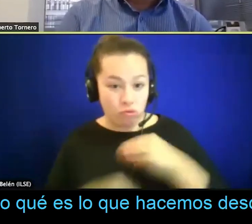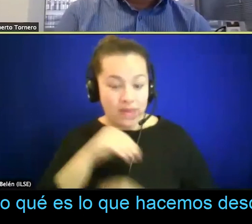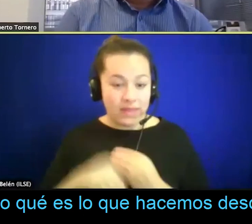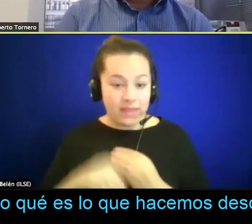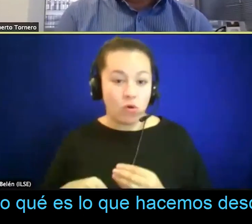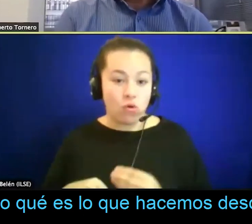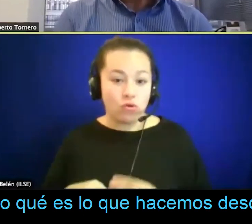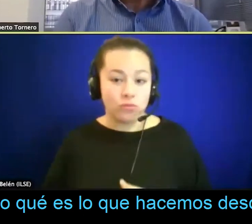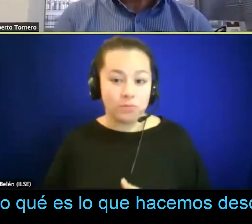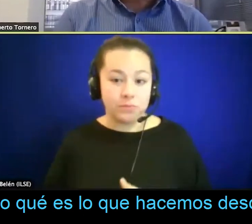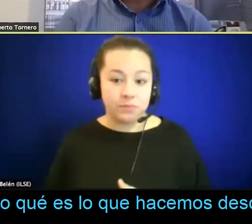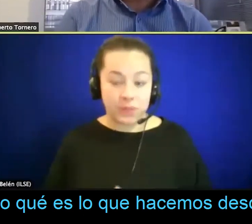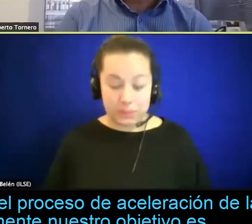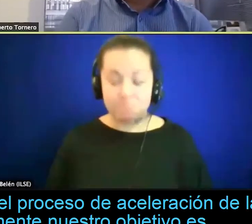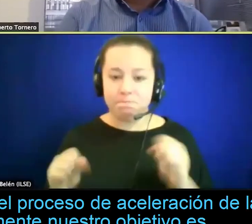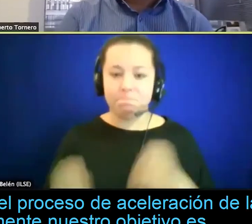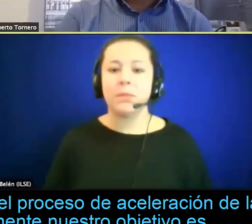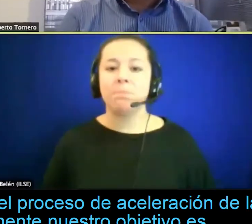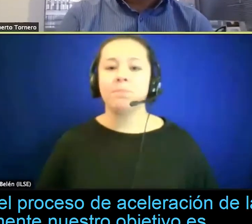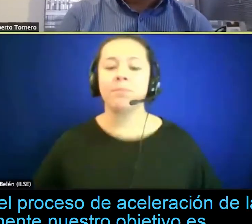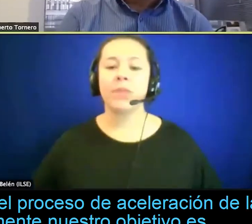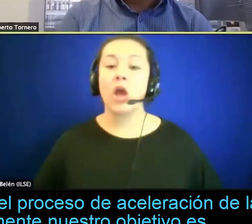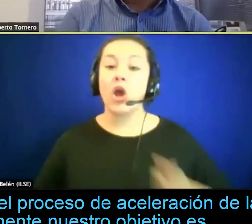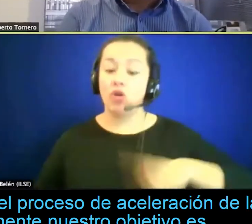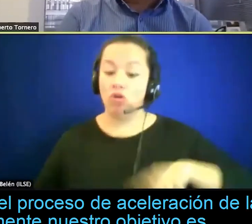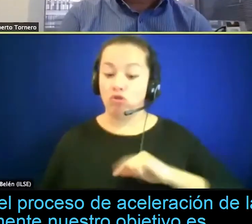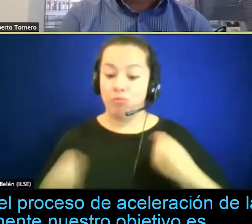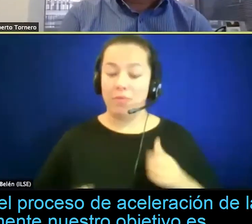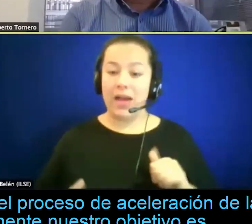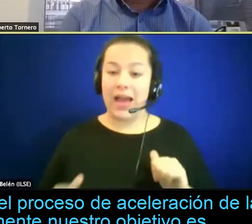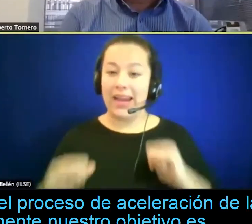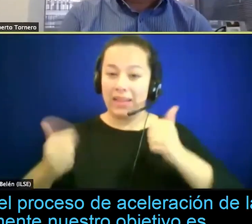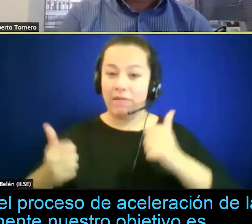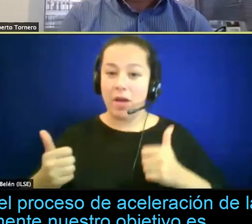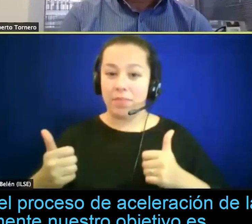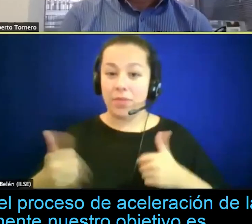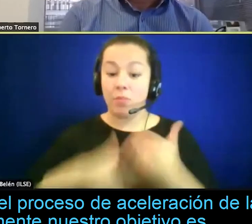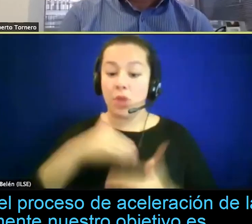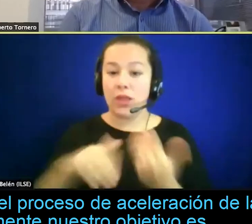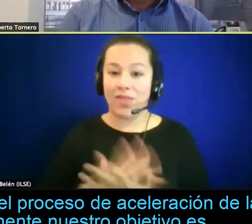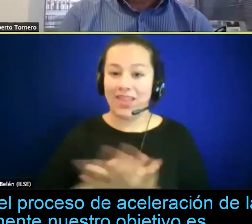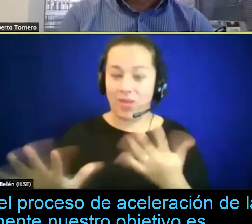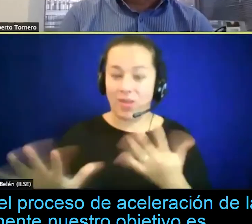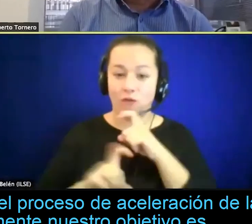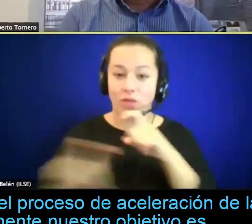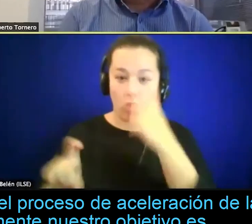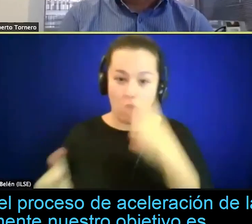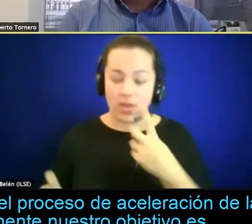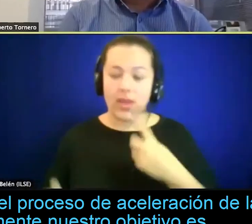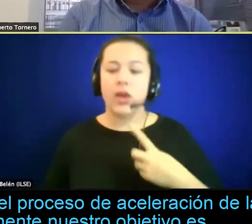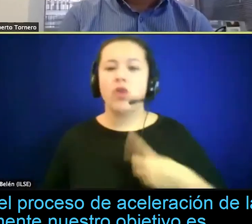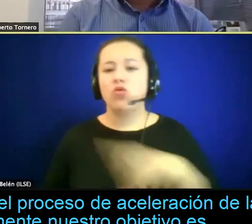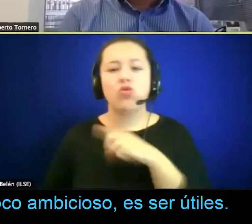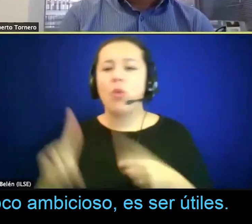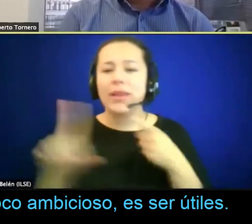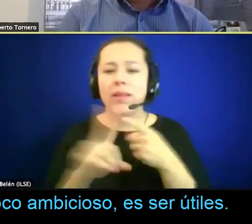desde, pues nosotros en la iniciativa del proceso de aceleración de la Fundación 11, básicamente nuestro